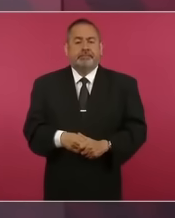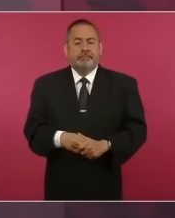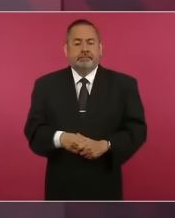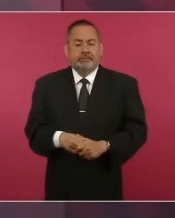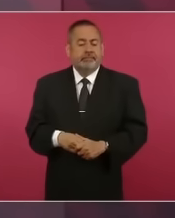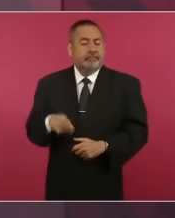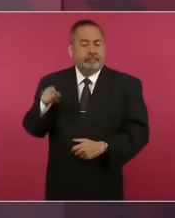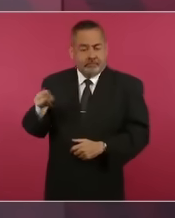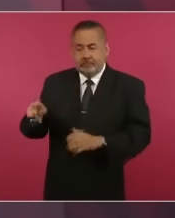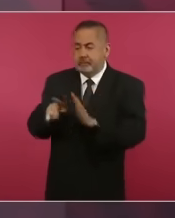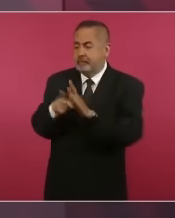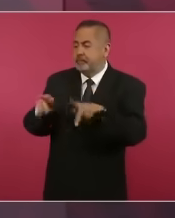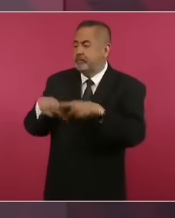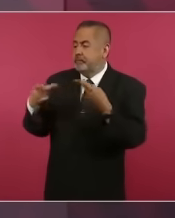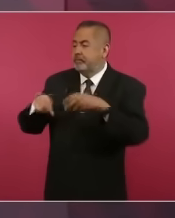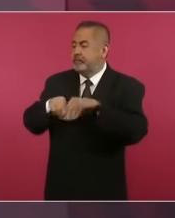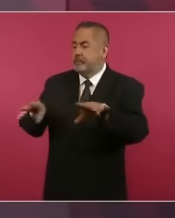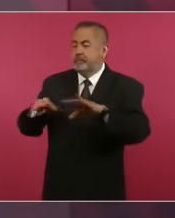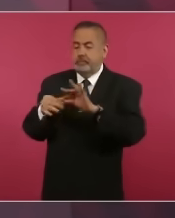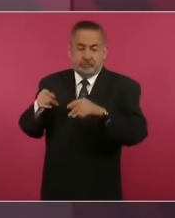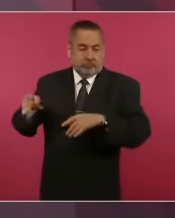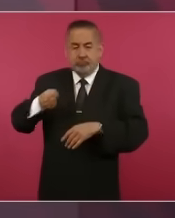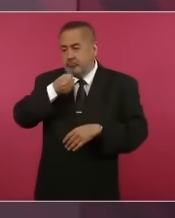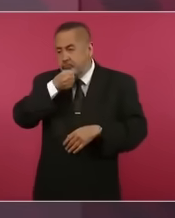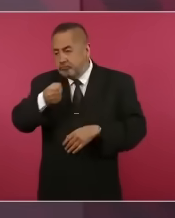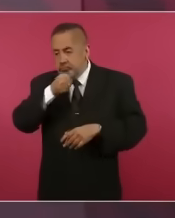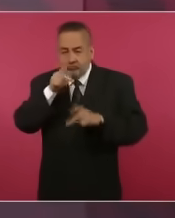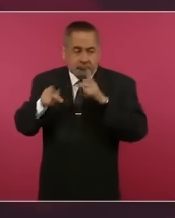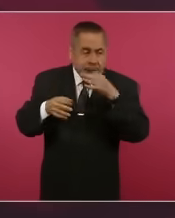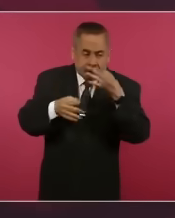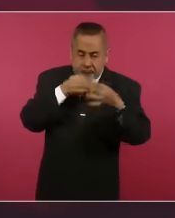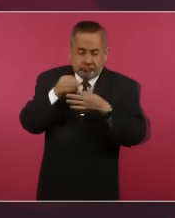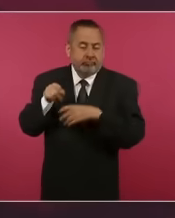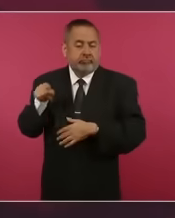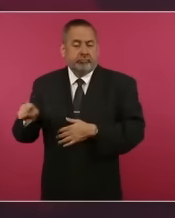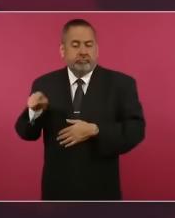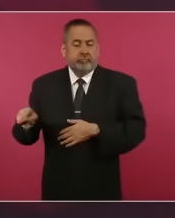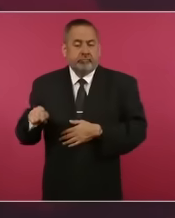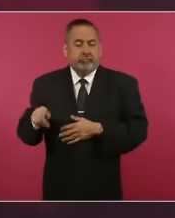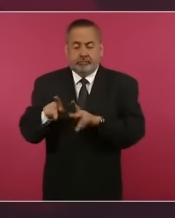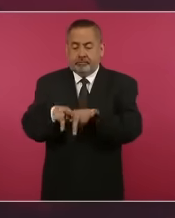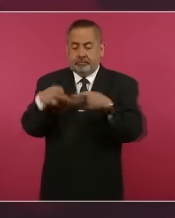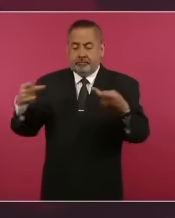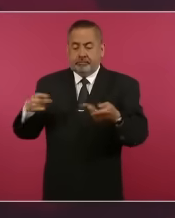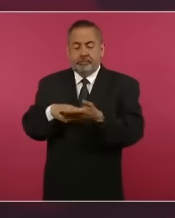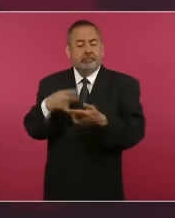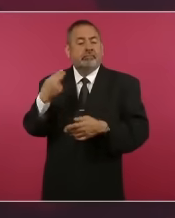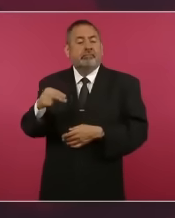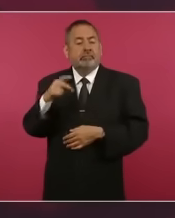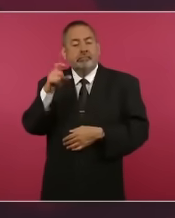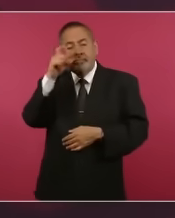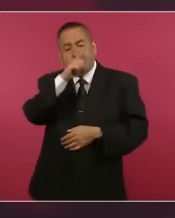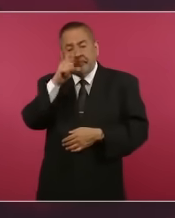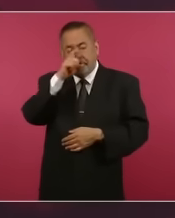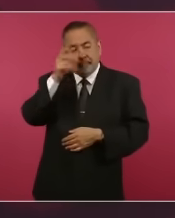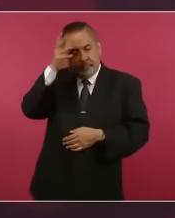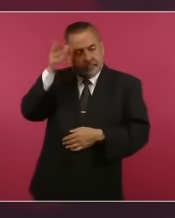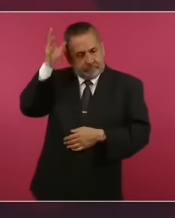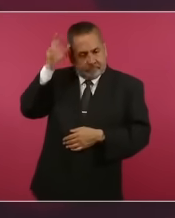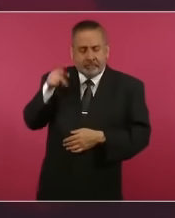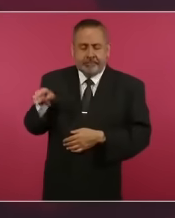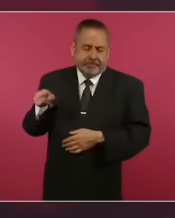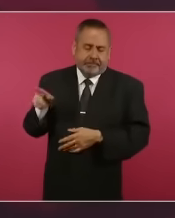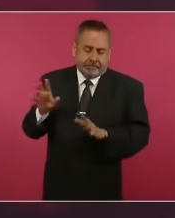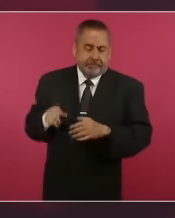tenía un periódico que se llamaba, era periodista también, El Águila Azteca, y era